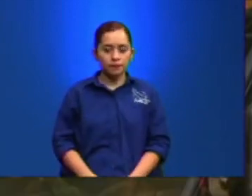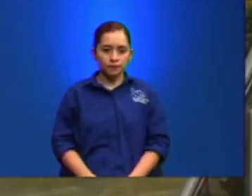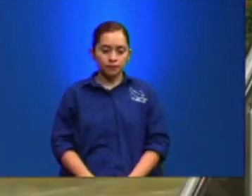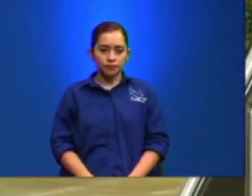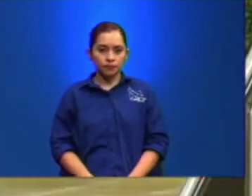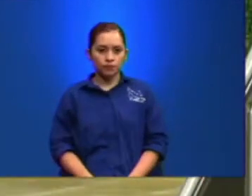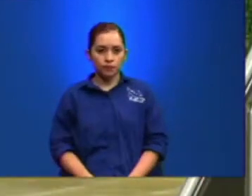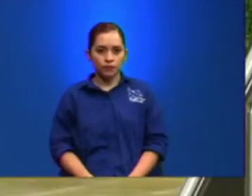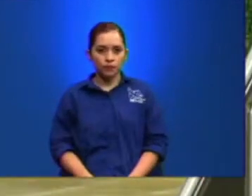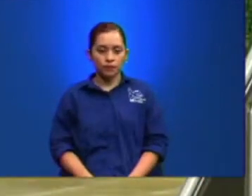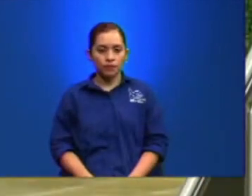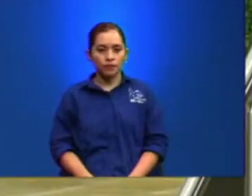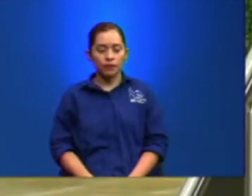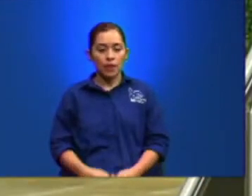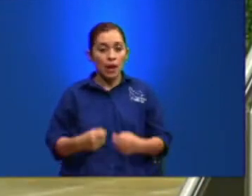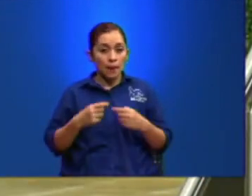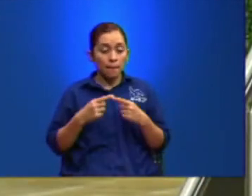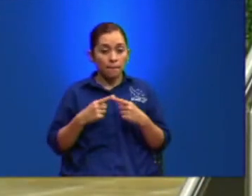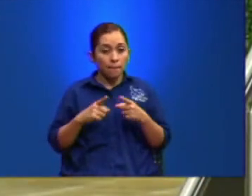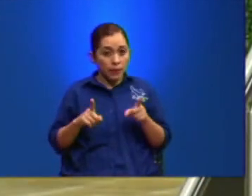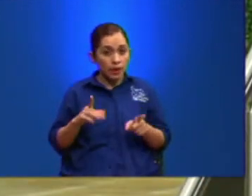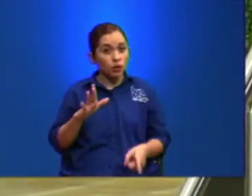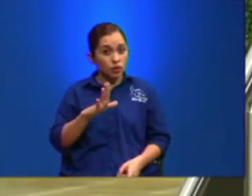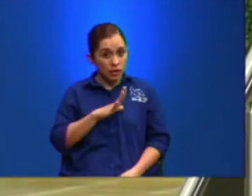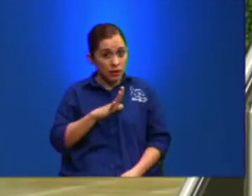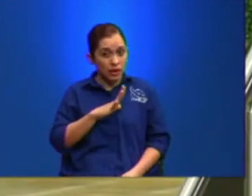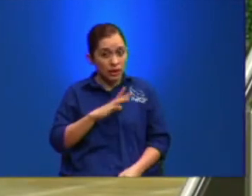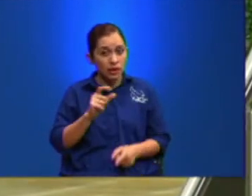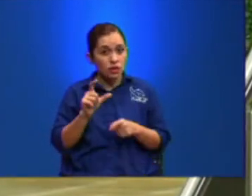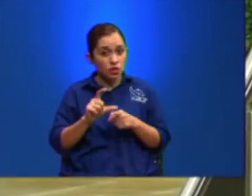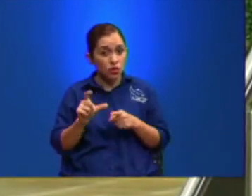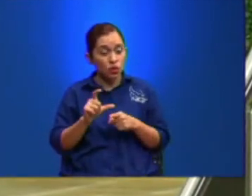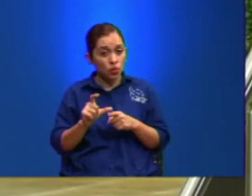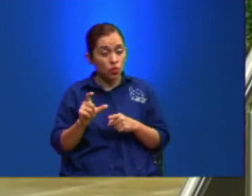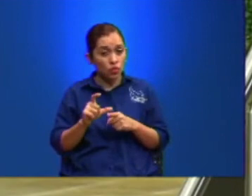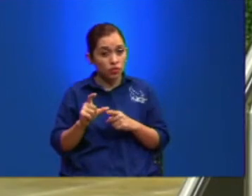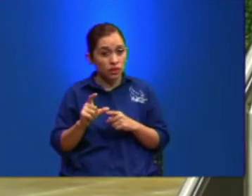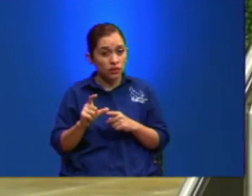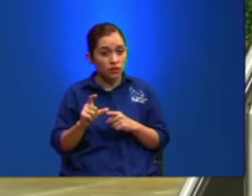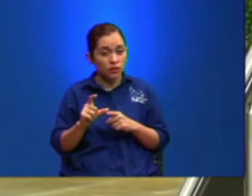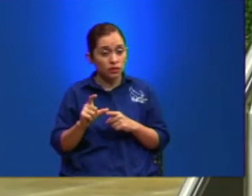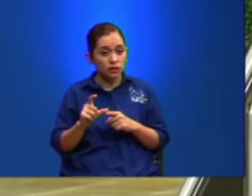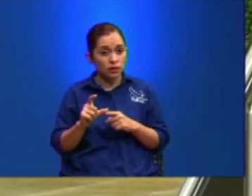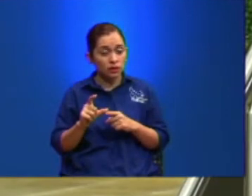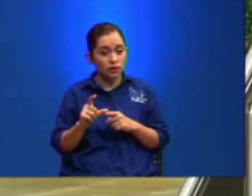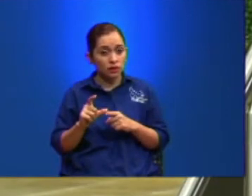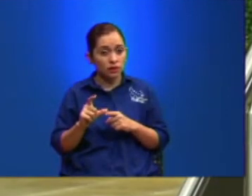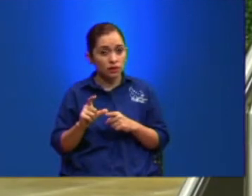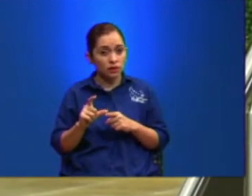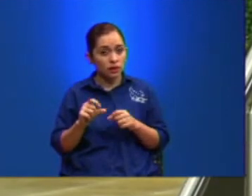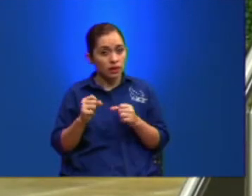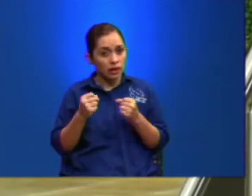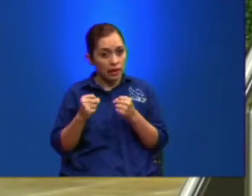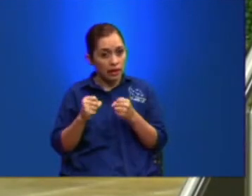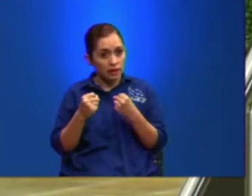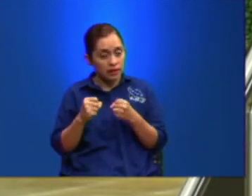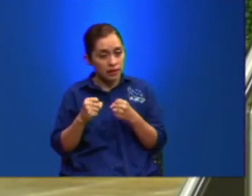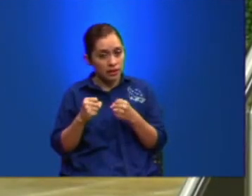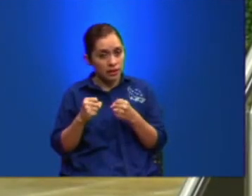estás pero tienes todavía cosas pendientes en el matrimonio